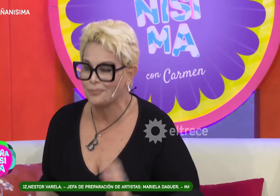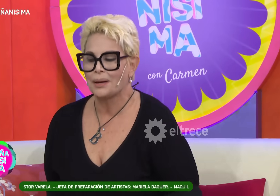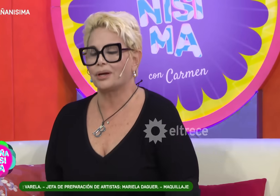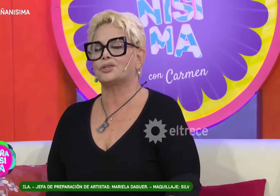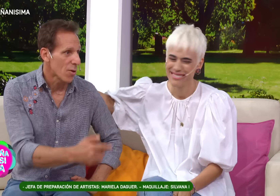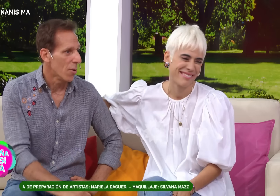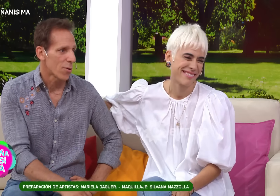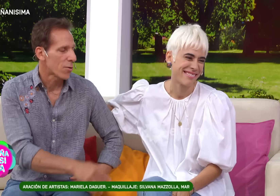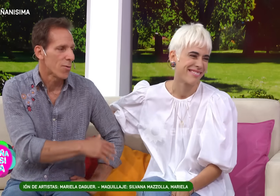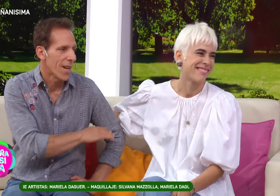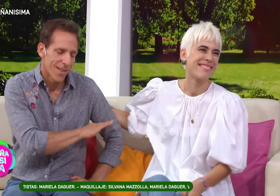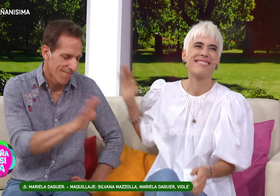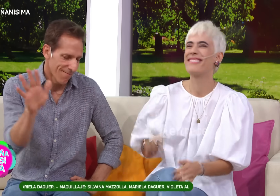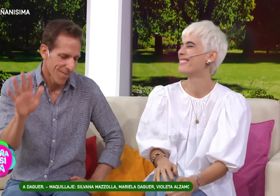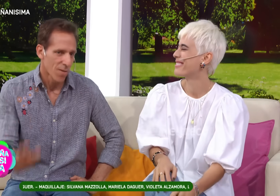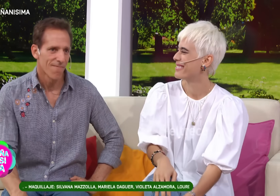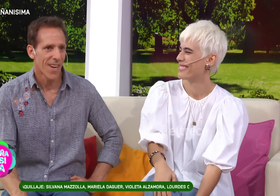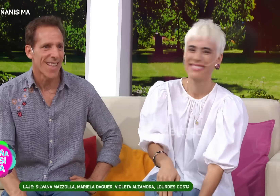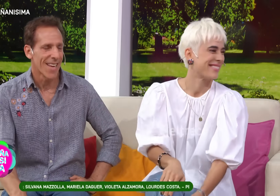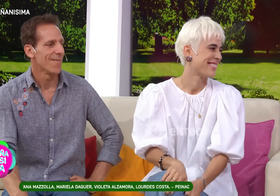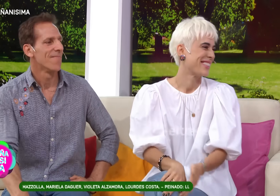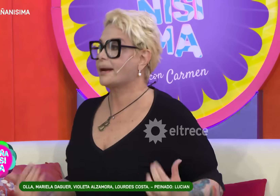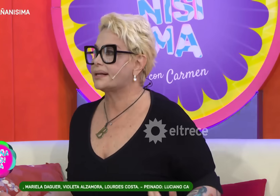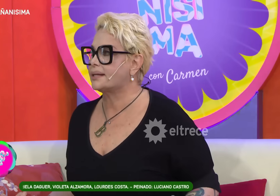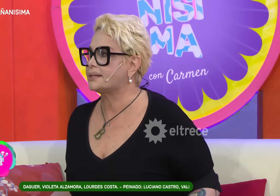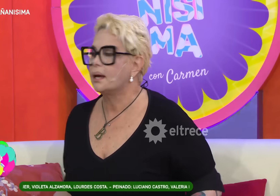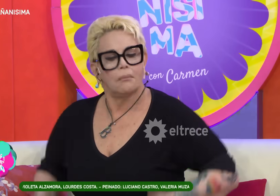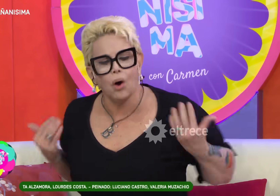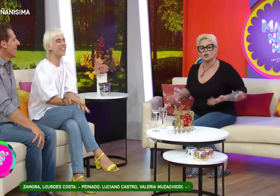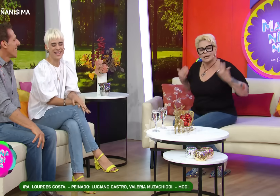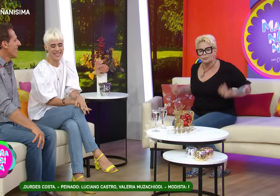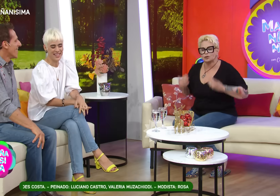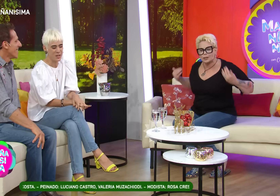Es un honor disfrutarte siempre. Yo te disfruto a vos, sos una... Les deseo genial. Mucha mierda.